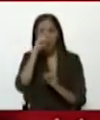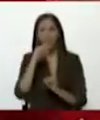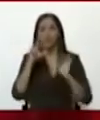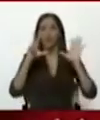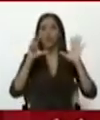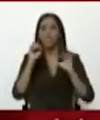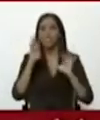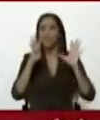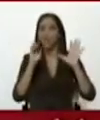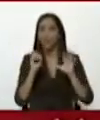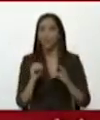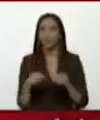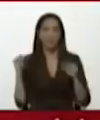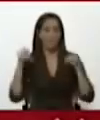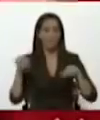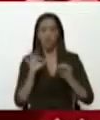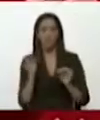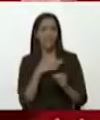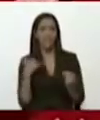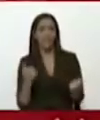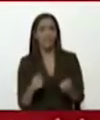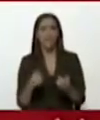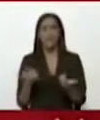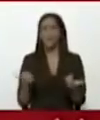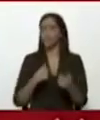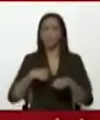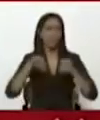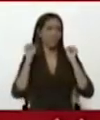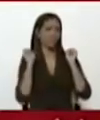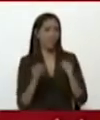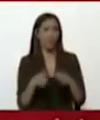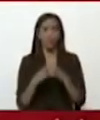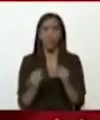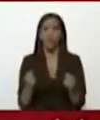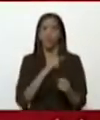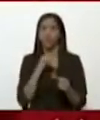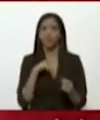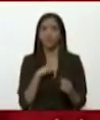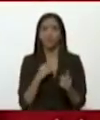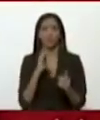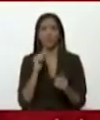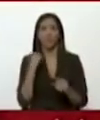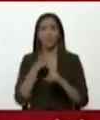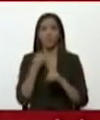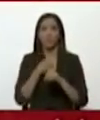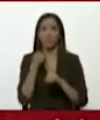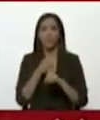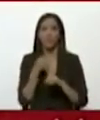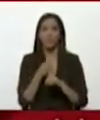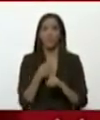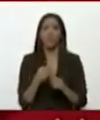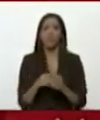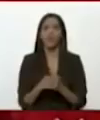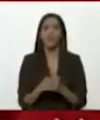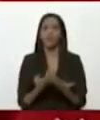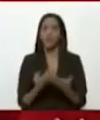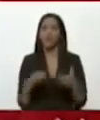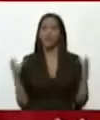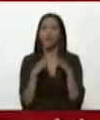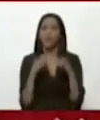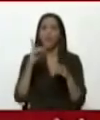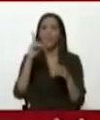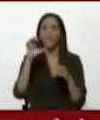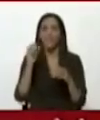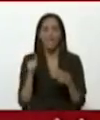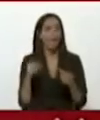aquí nadie creía en nada, cuando aquí todo el mundo había abandonado todo, cuando aquí no se hablaba de lucha. El 23 de enero fue un bastión de lucha junto a La Vega,